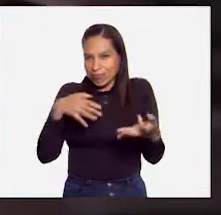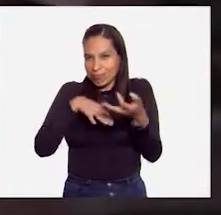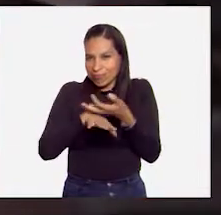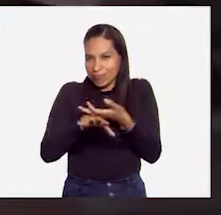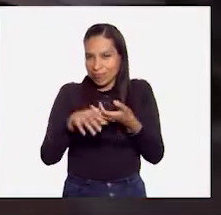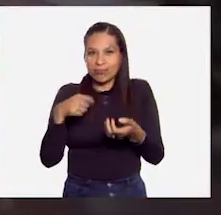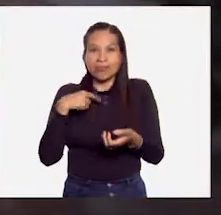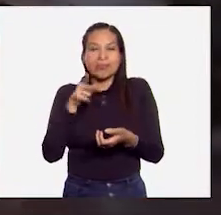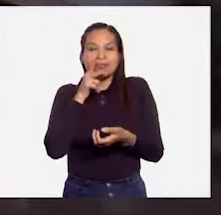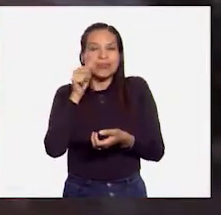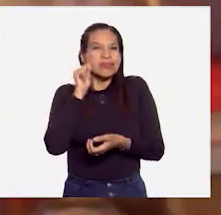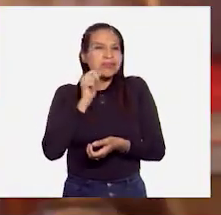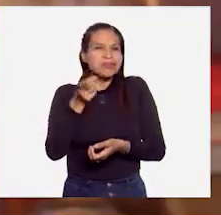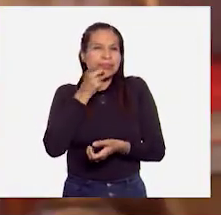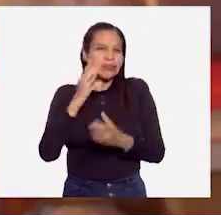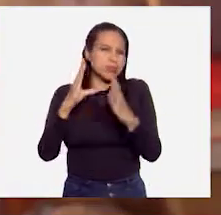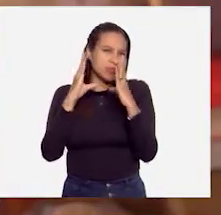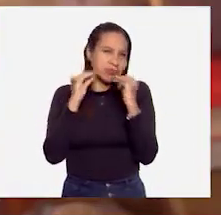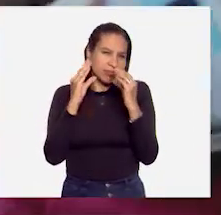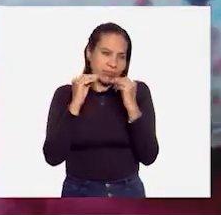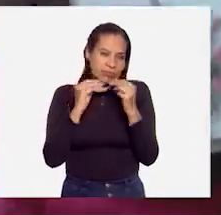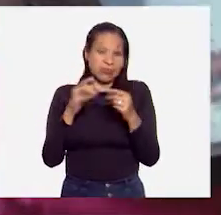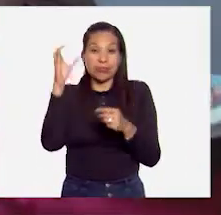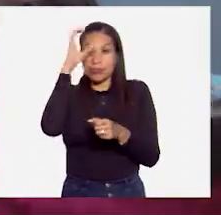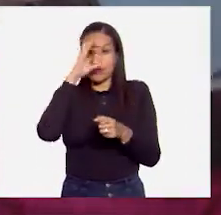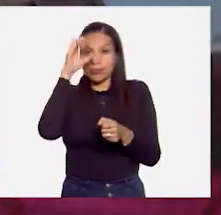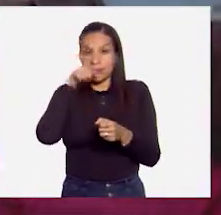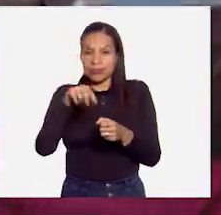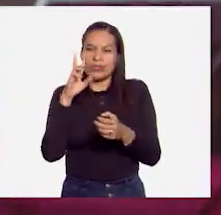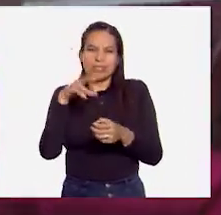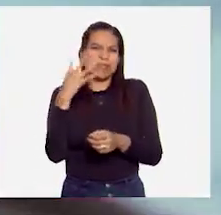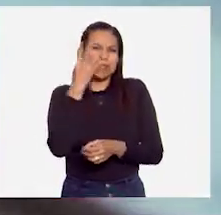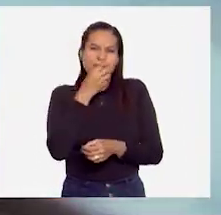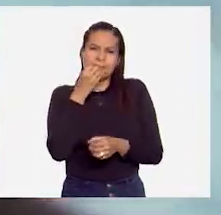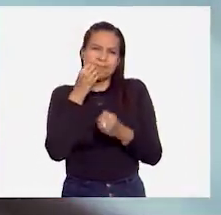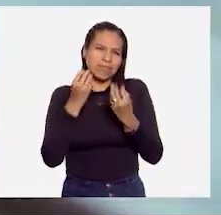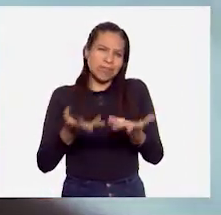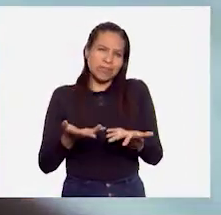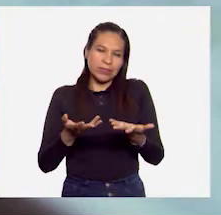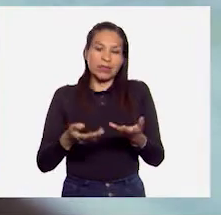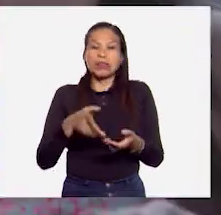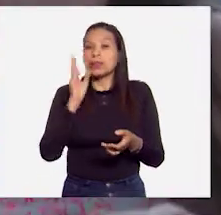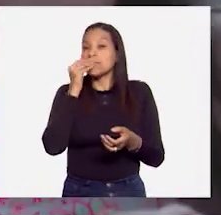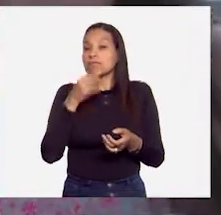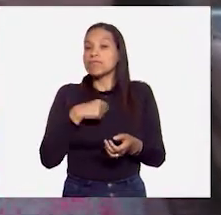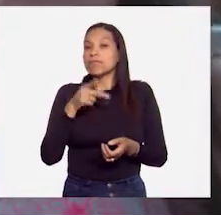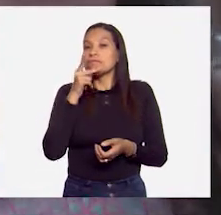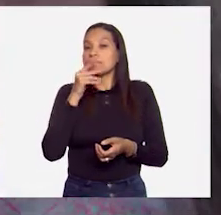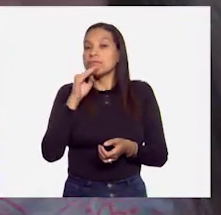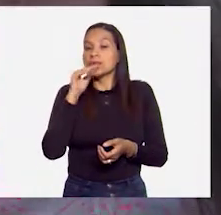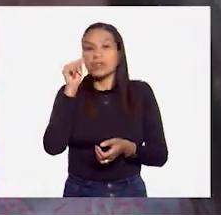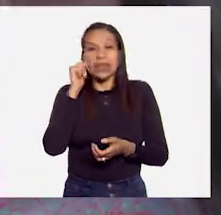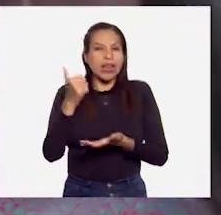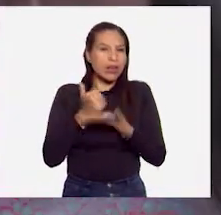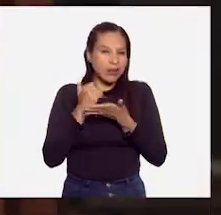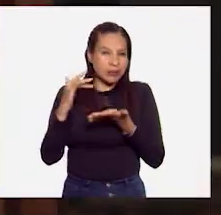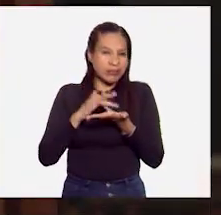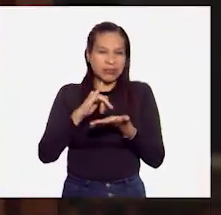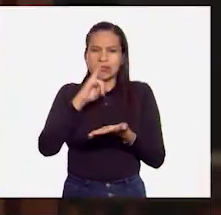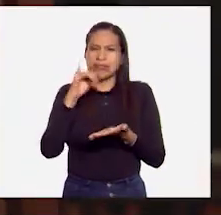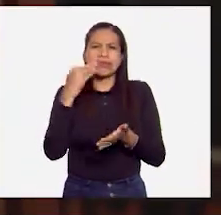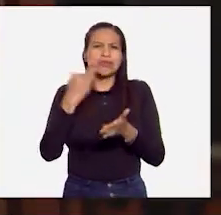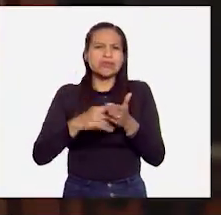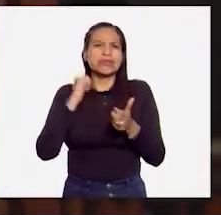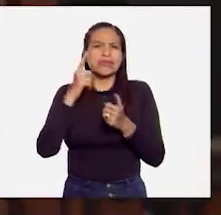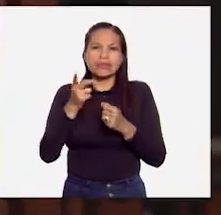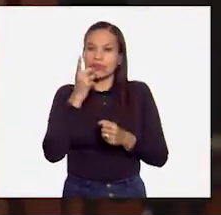Tierra. Mi papá siempre nos enseñó que las ciencias eran maravillosas. Y aunque mis papás siempre me apoyaban,